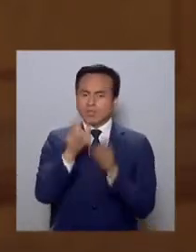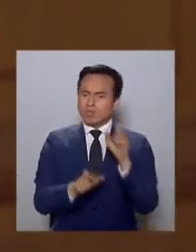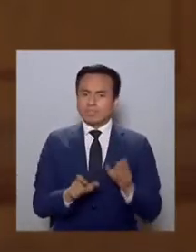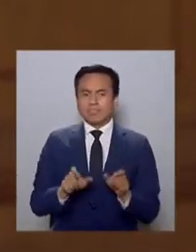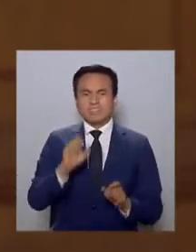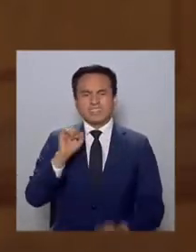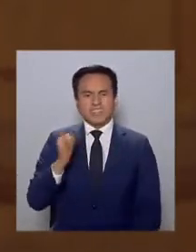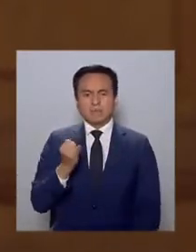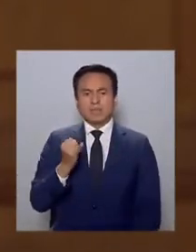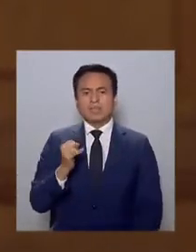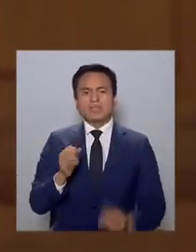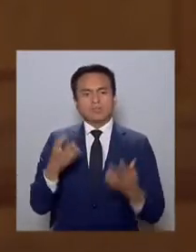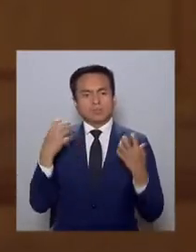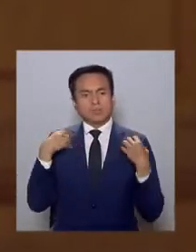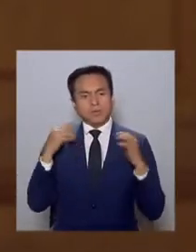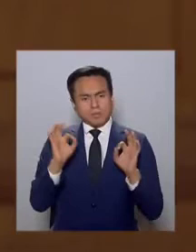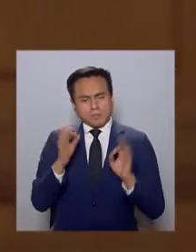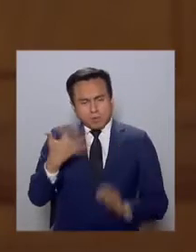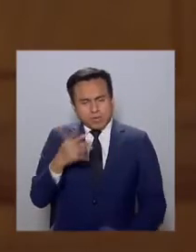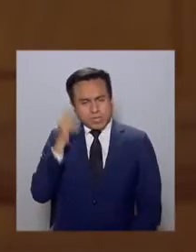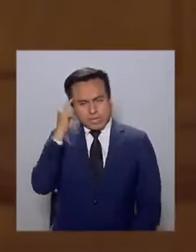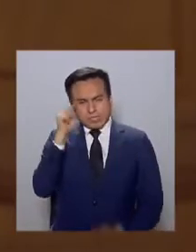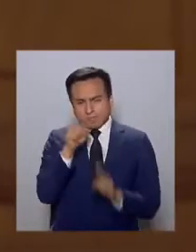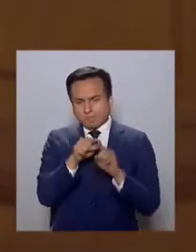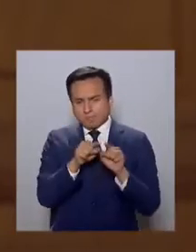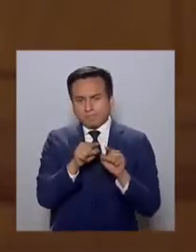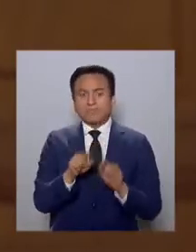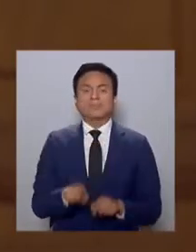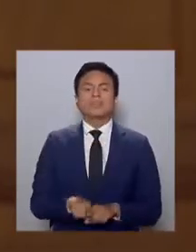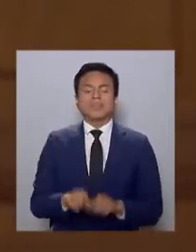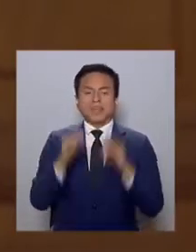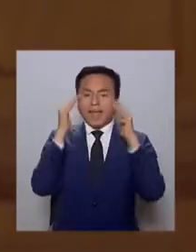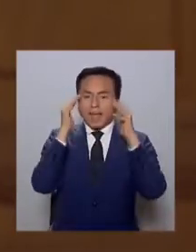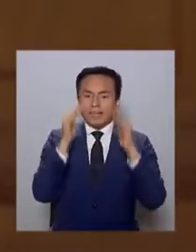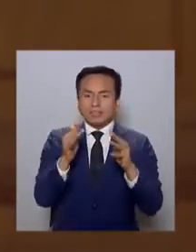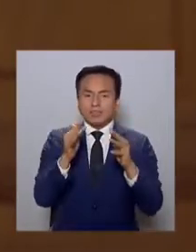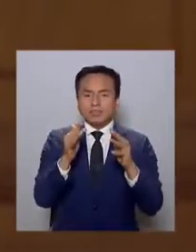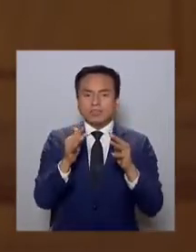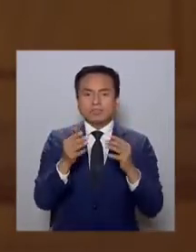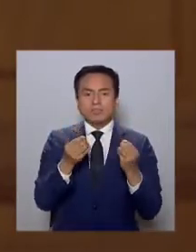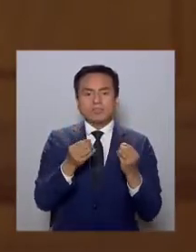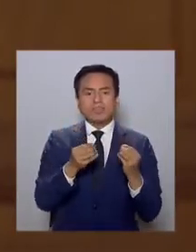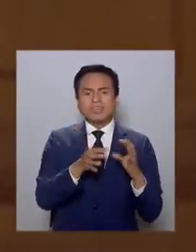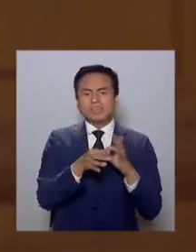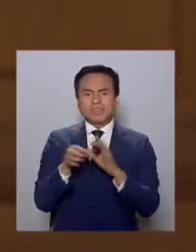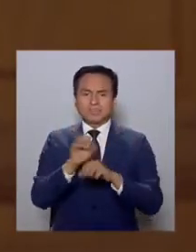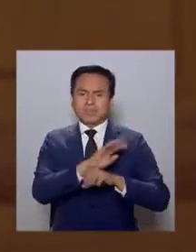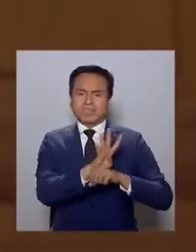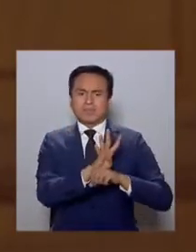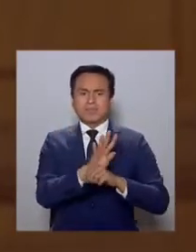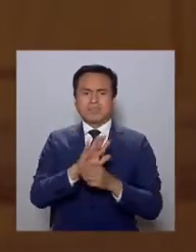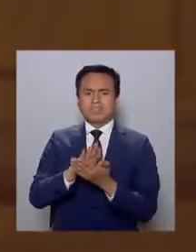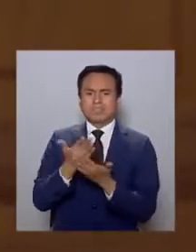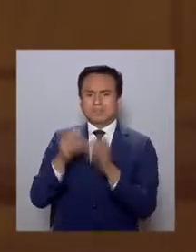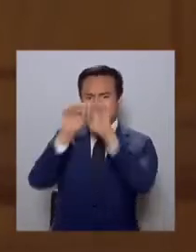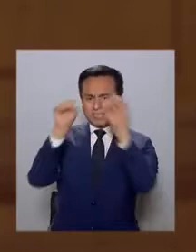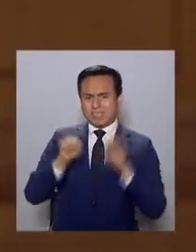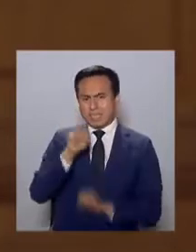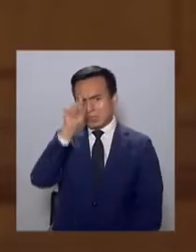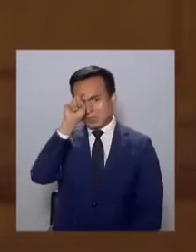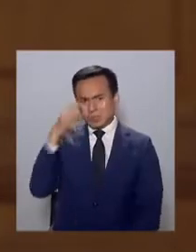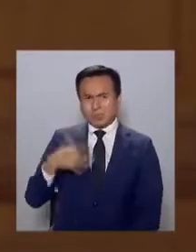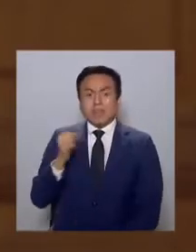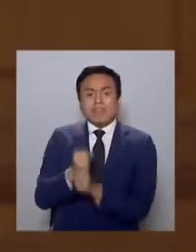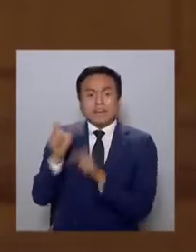personas estará en el tope de nuestras prioridades. Pondremos especial atención a los efectos que la pandemia ha tenido sobre el sistema de salud, sobre